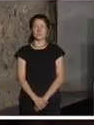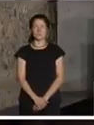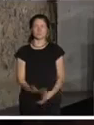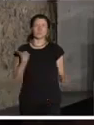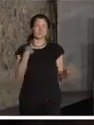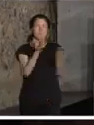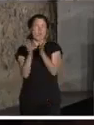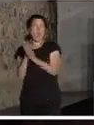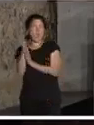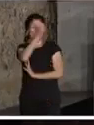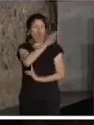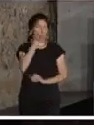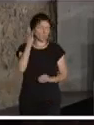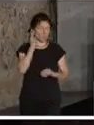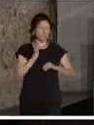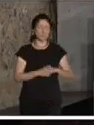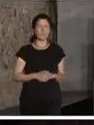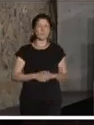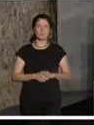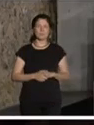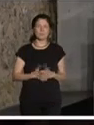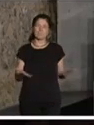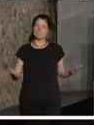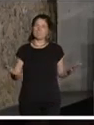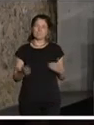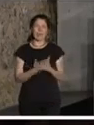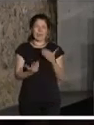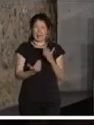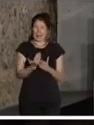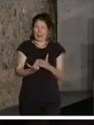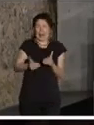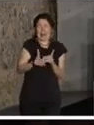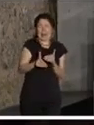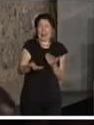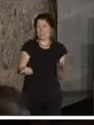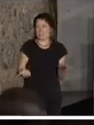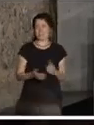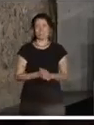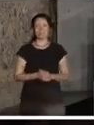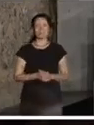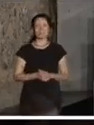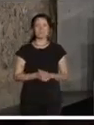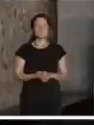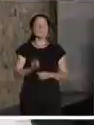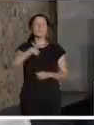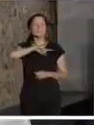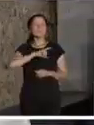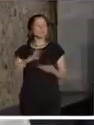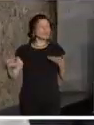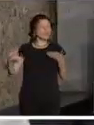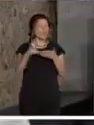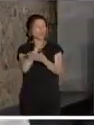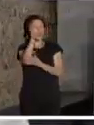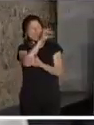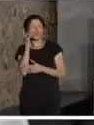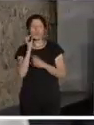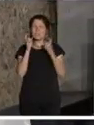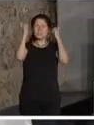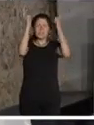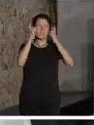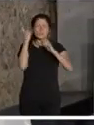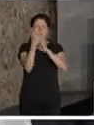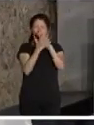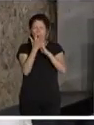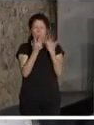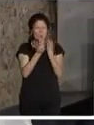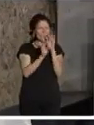compañeros y compañeras nos quedan muy poquitos días tenemos que hacer todos y todas el esfuerzo de hablar